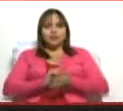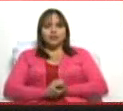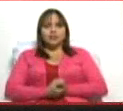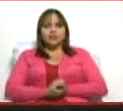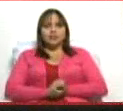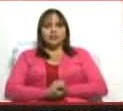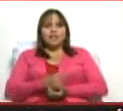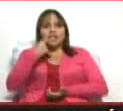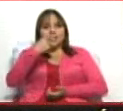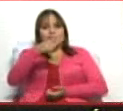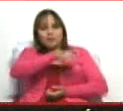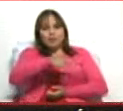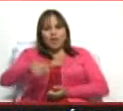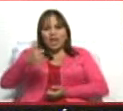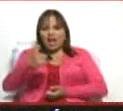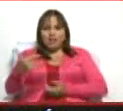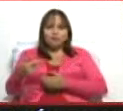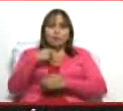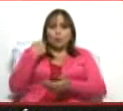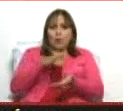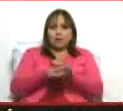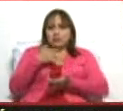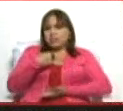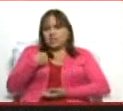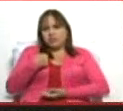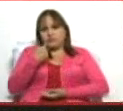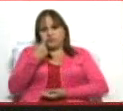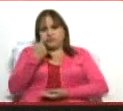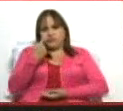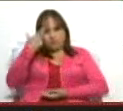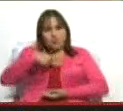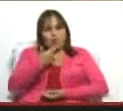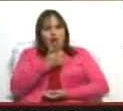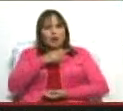tienen días matándome que aquí estoy vivito.